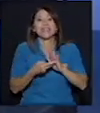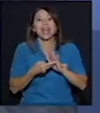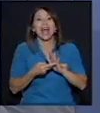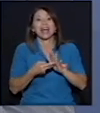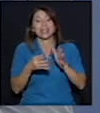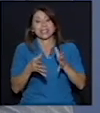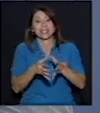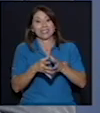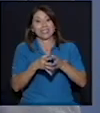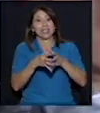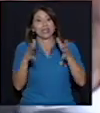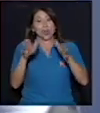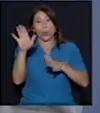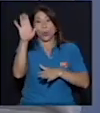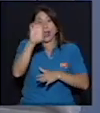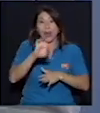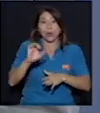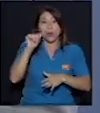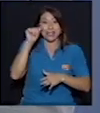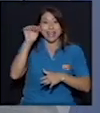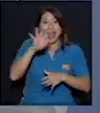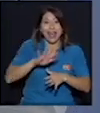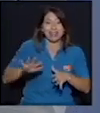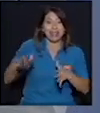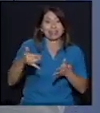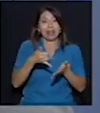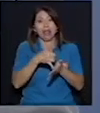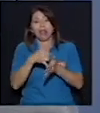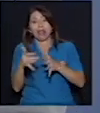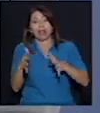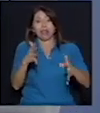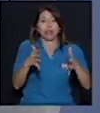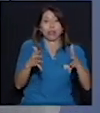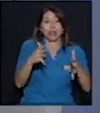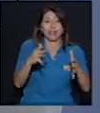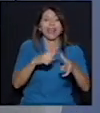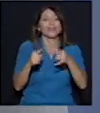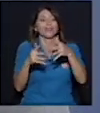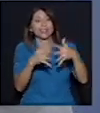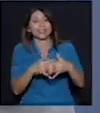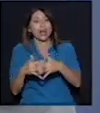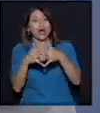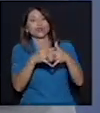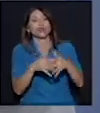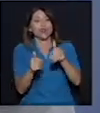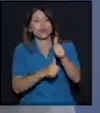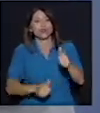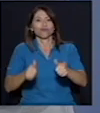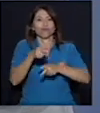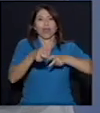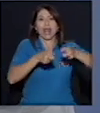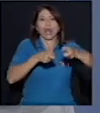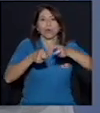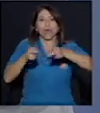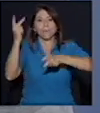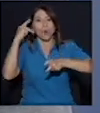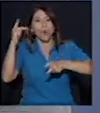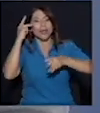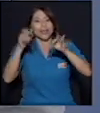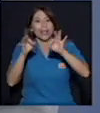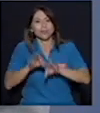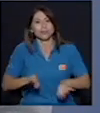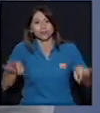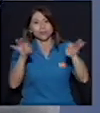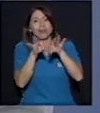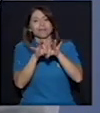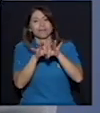masa euroasiática, particularmente esta parte que usted describió, los Estados Unidos mantienen una hegemonía política sustancial y